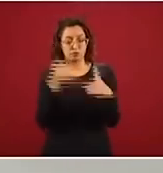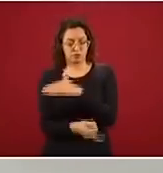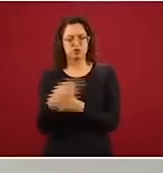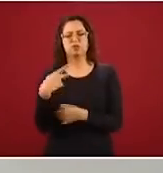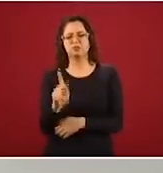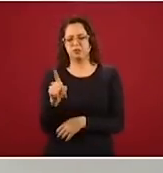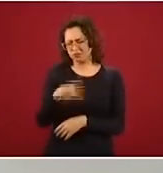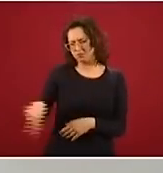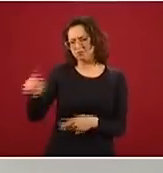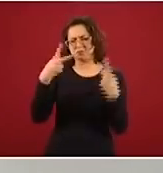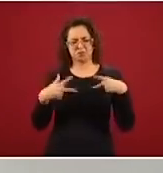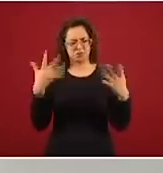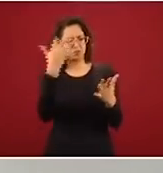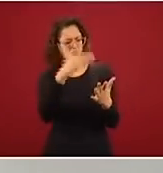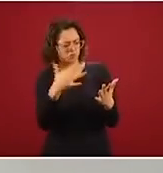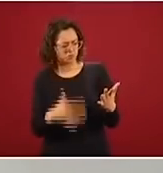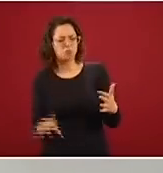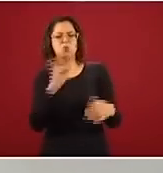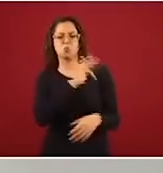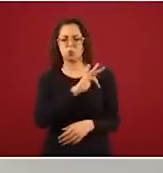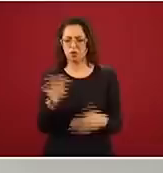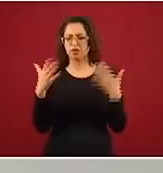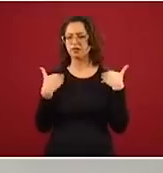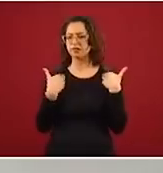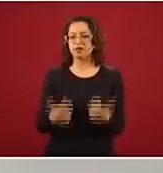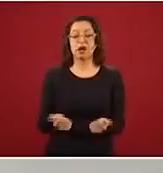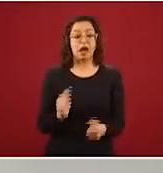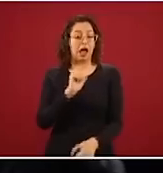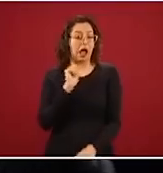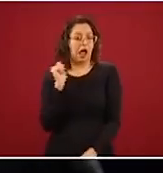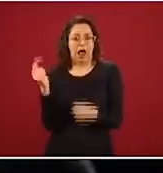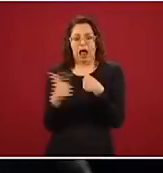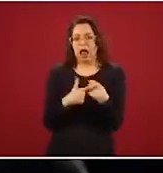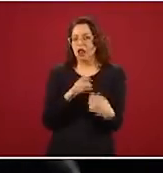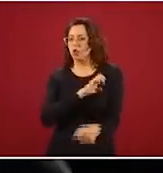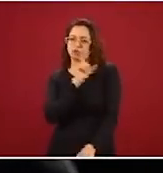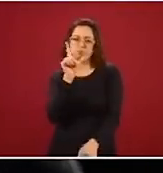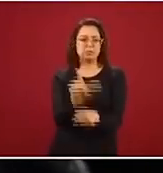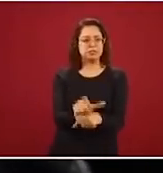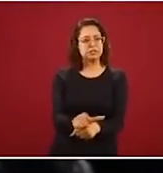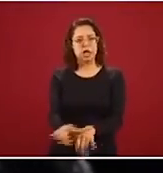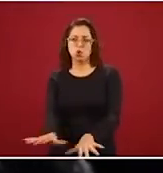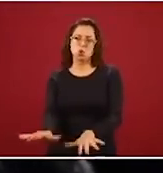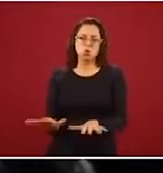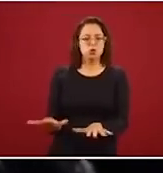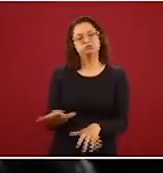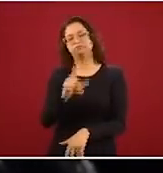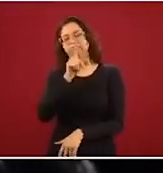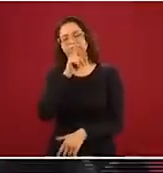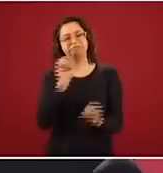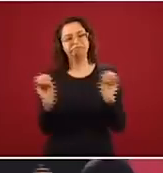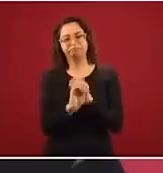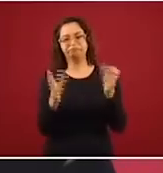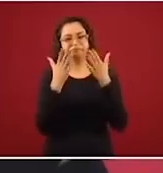también para las personas no expertas. No hay ninguna medida específica que tengan que hacer las personas. Aquí aprovecho para aclarar,